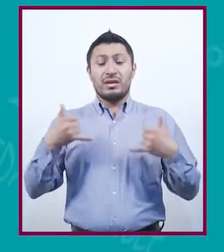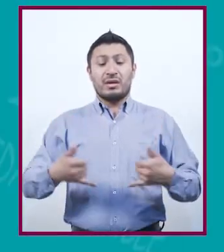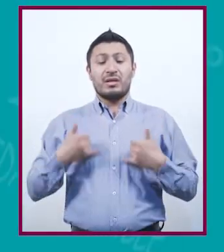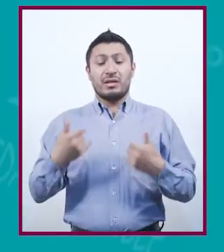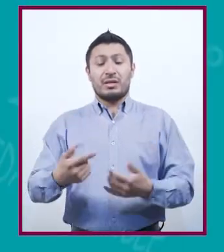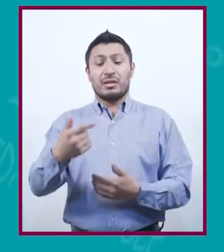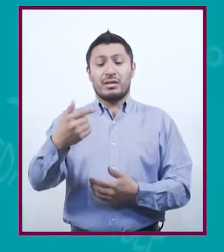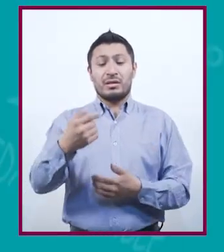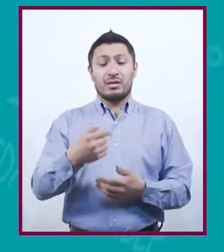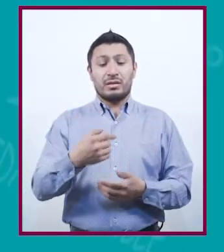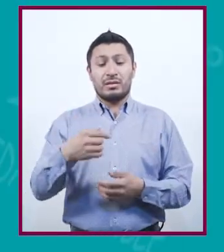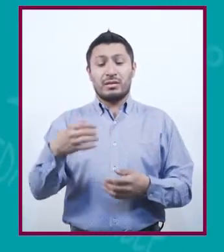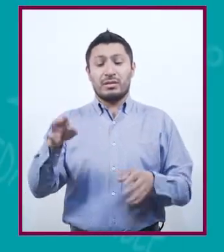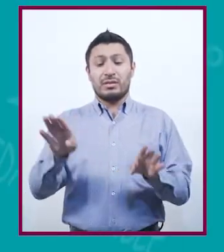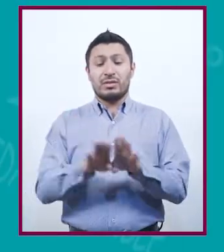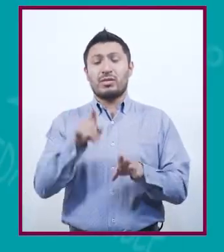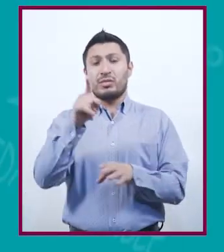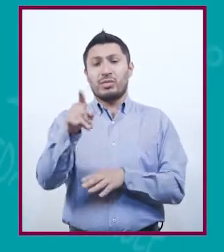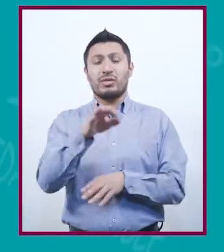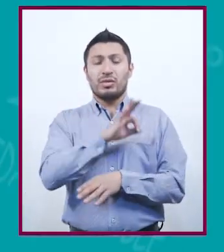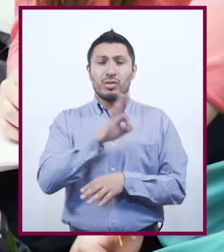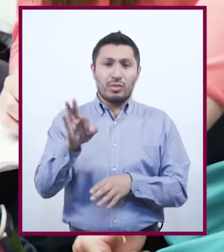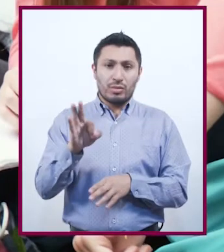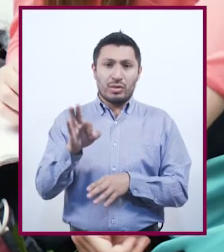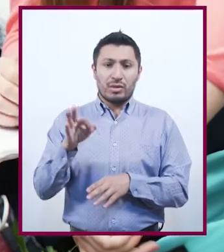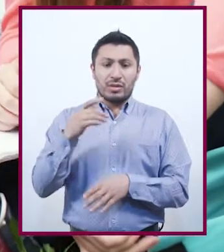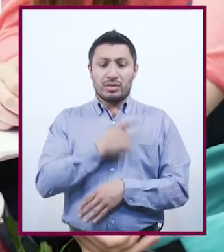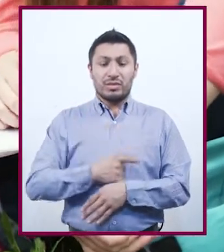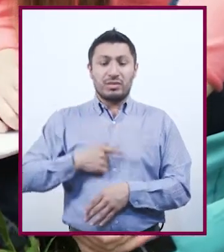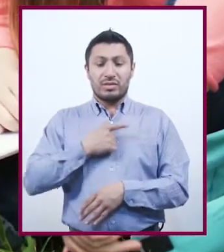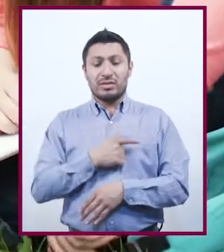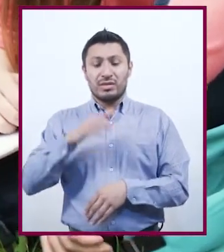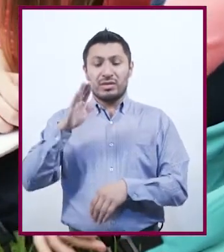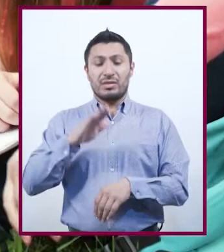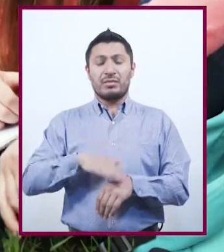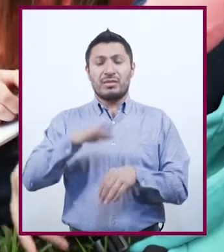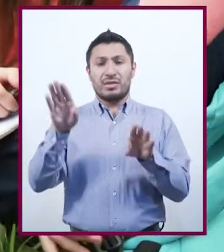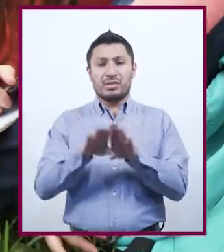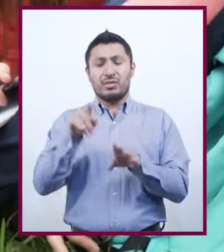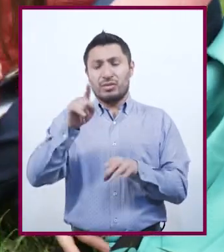¿Qué ventajas y desventajas le encuentras a ser joven? Una ventaja sería